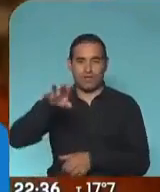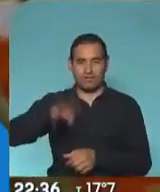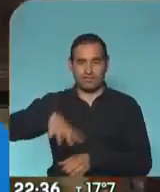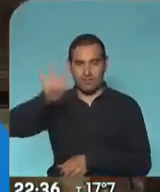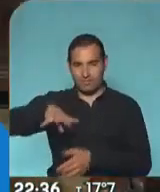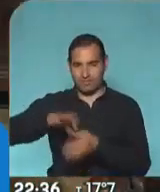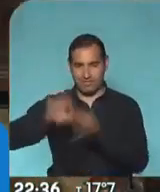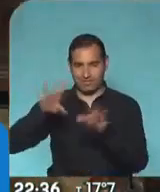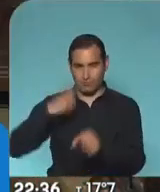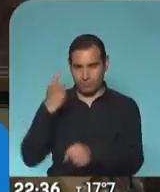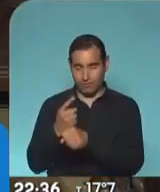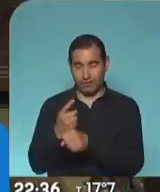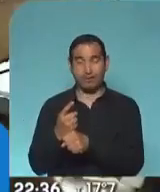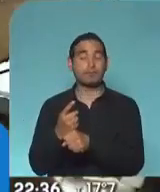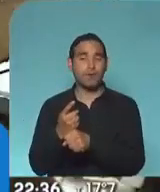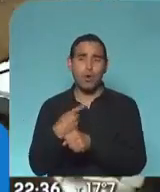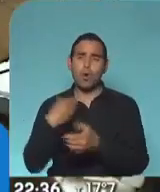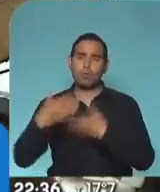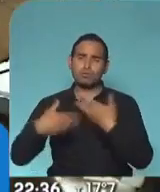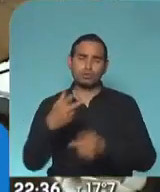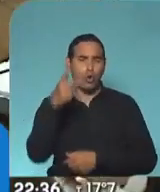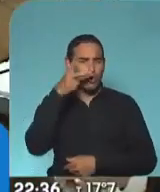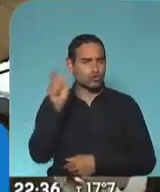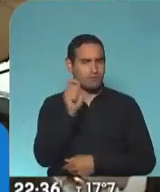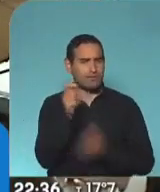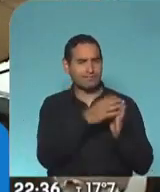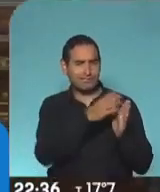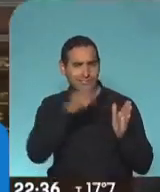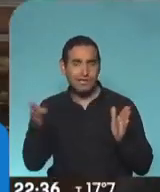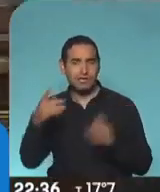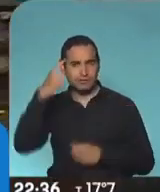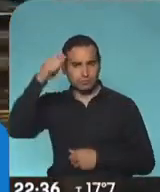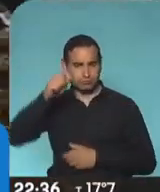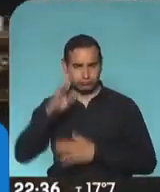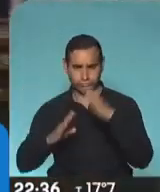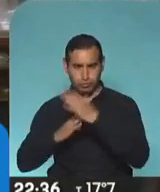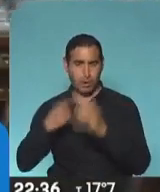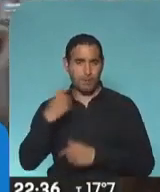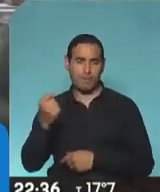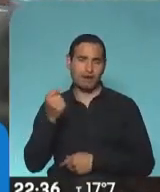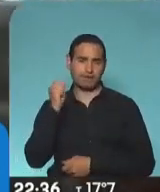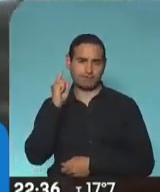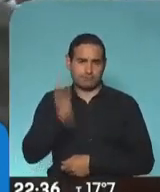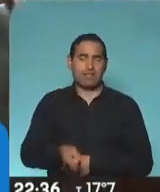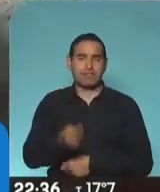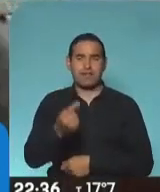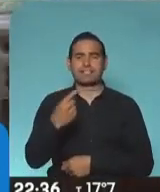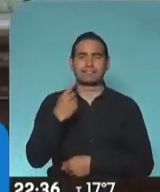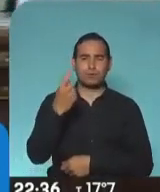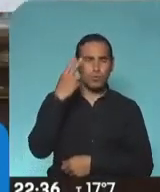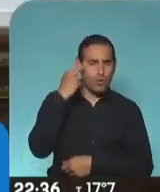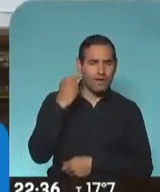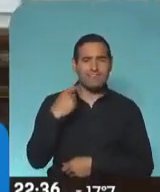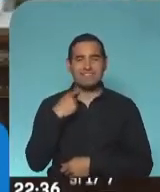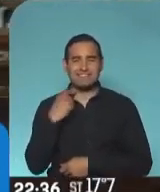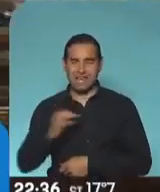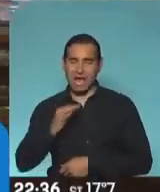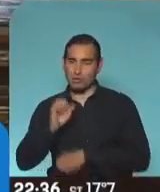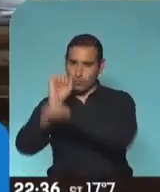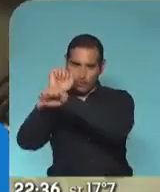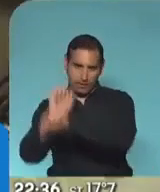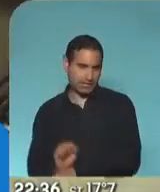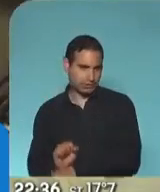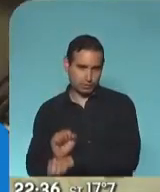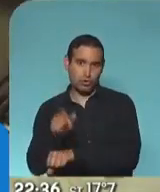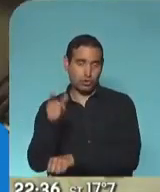Independencia. Luego de un proceso de 8 meses, el Tribunal Supremo Español sentenció con penas de 9 a 13 años de prisión e